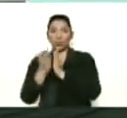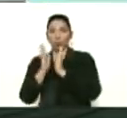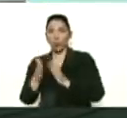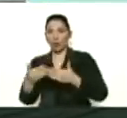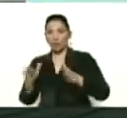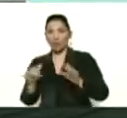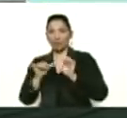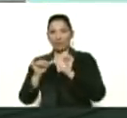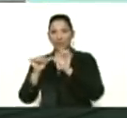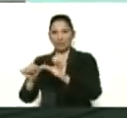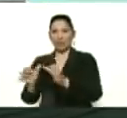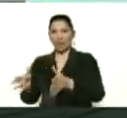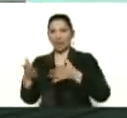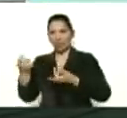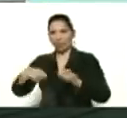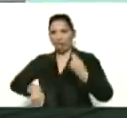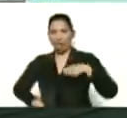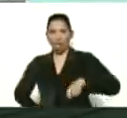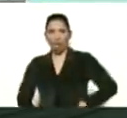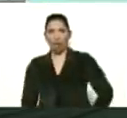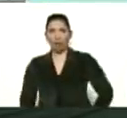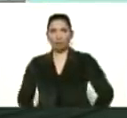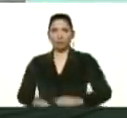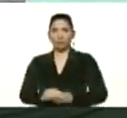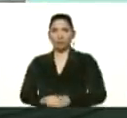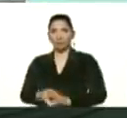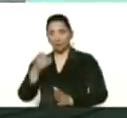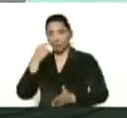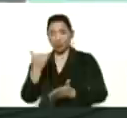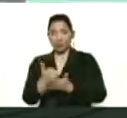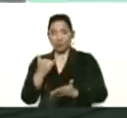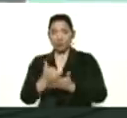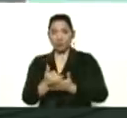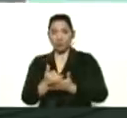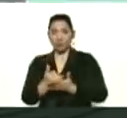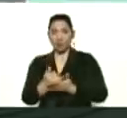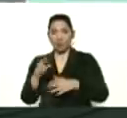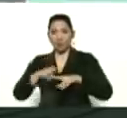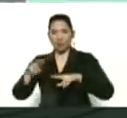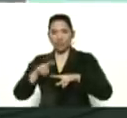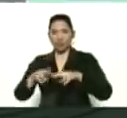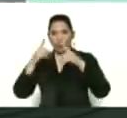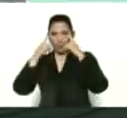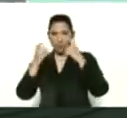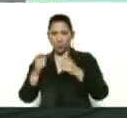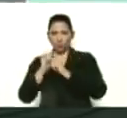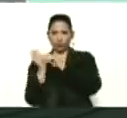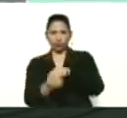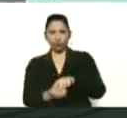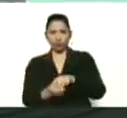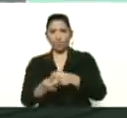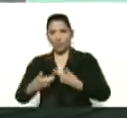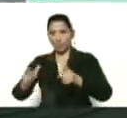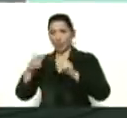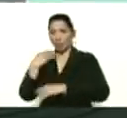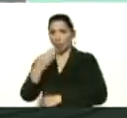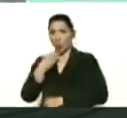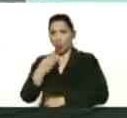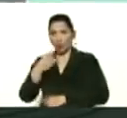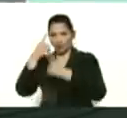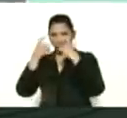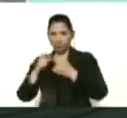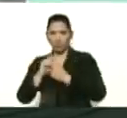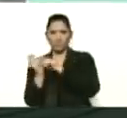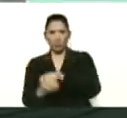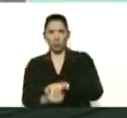poder seguir ganando dinero, trayendo scouts del exterior a ver a los prospectos. Permitieron que los jóvenes prospectos de